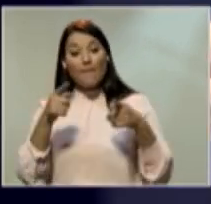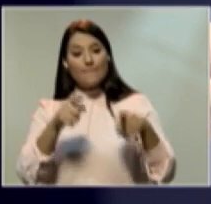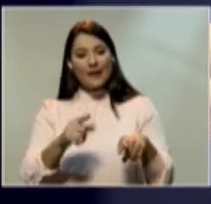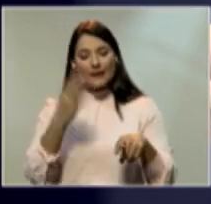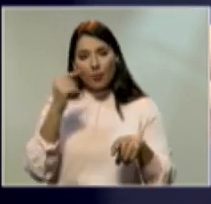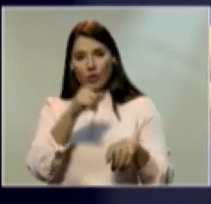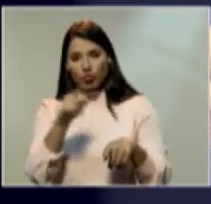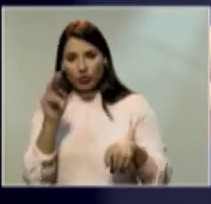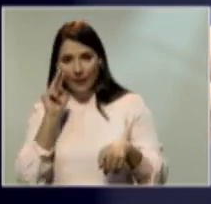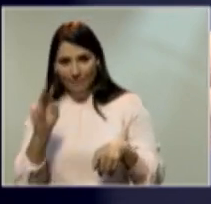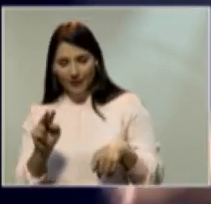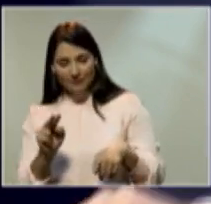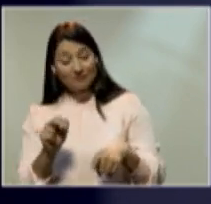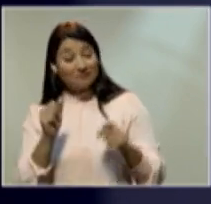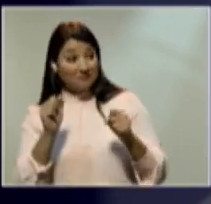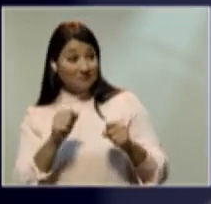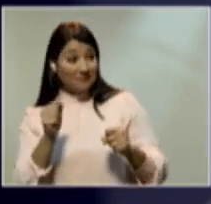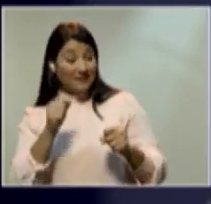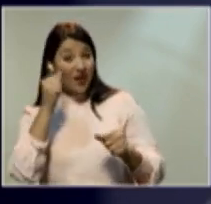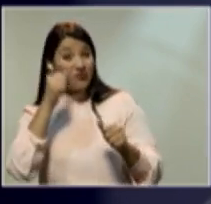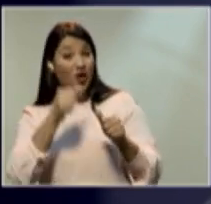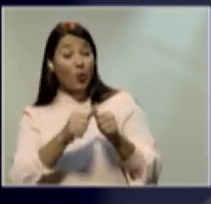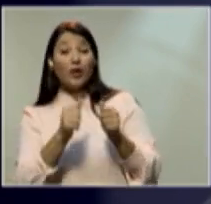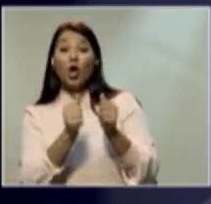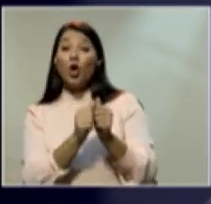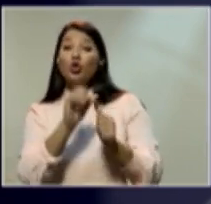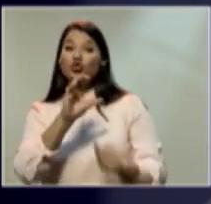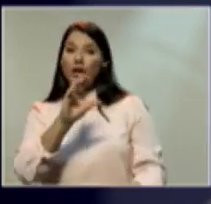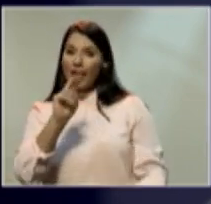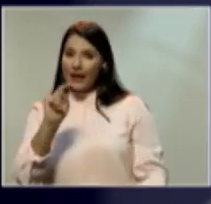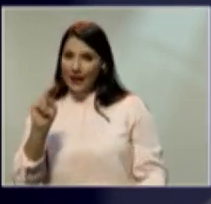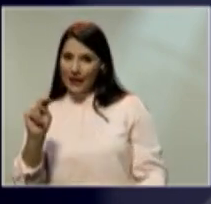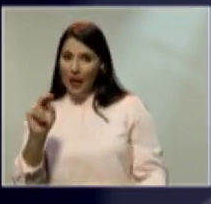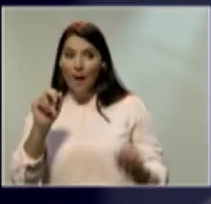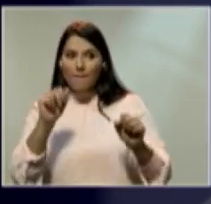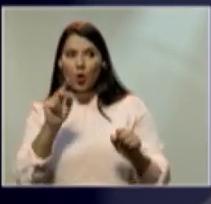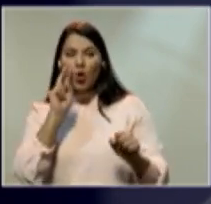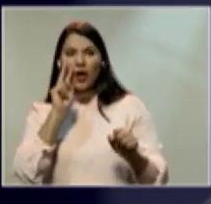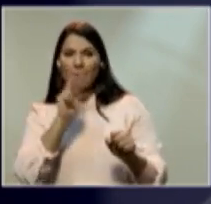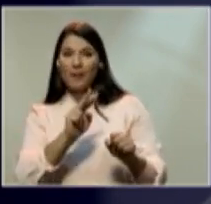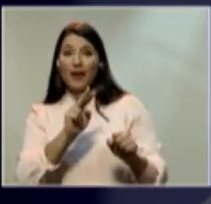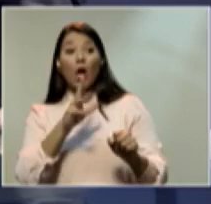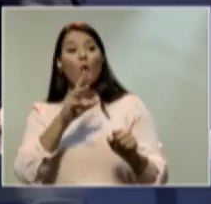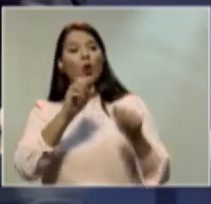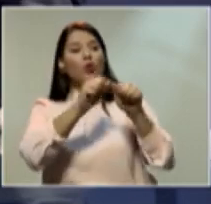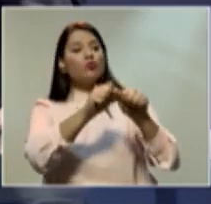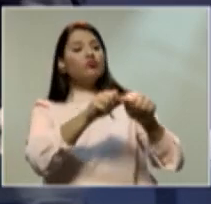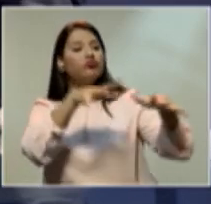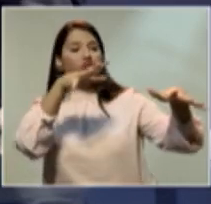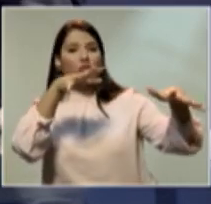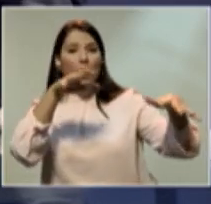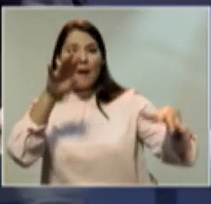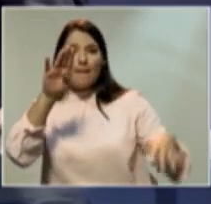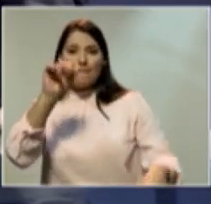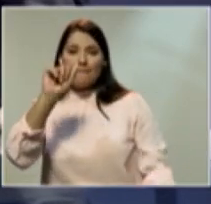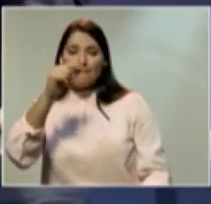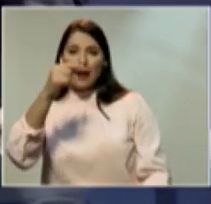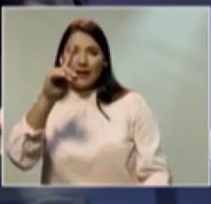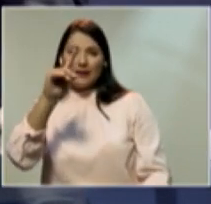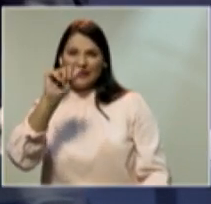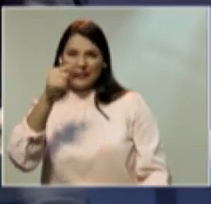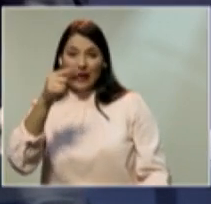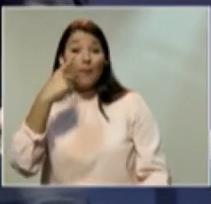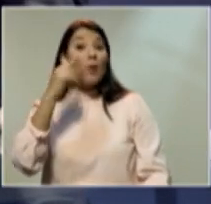es fino. Recuerdo con CNN ver el ataque a Bagdad por primera vez en vivo. Nunca se